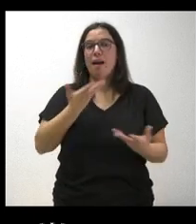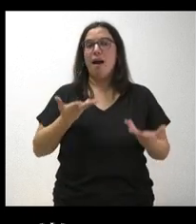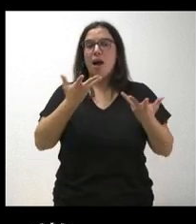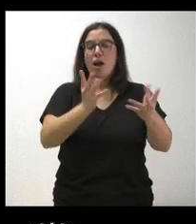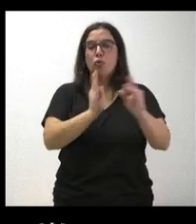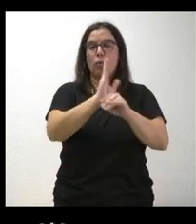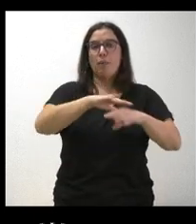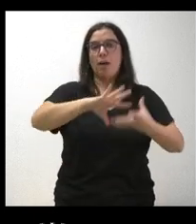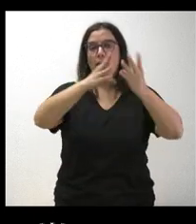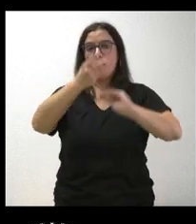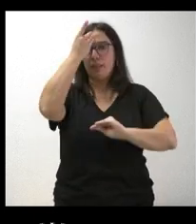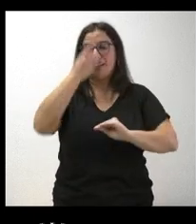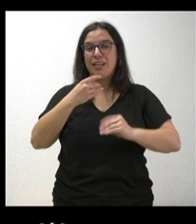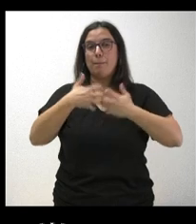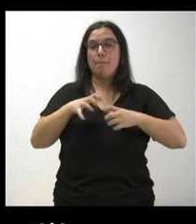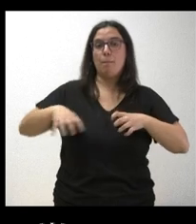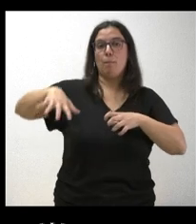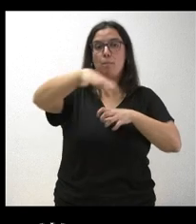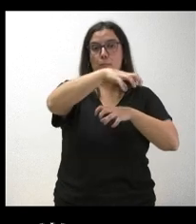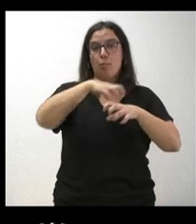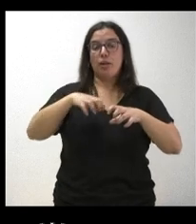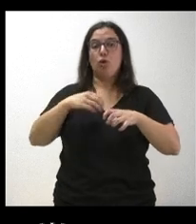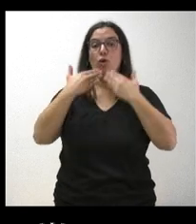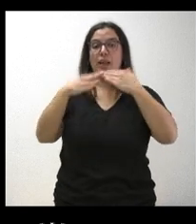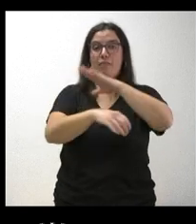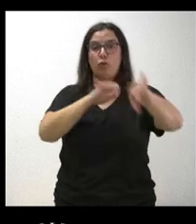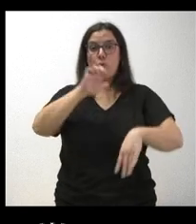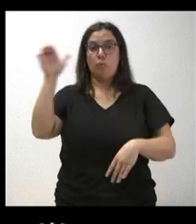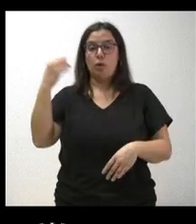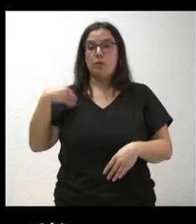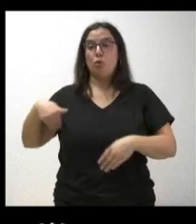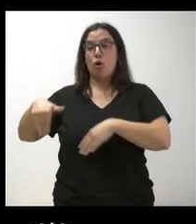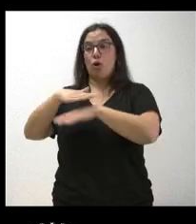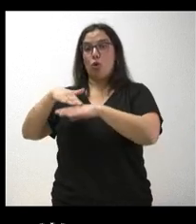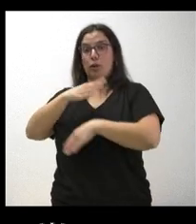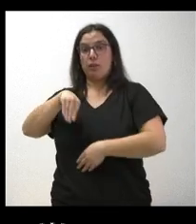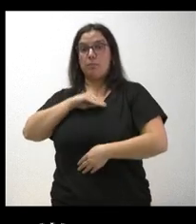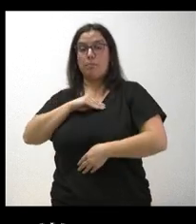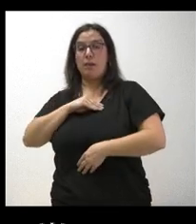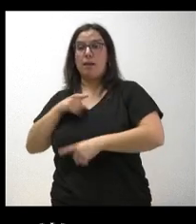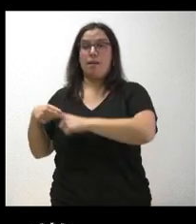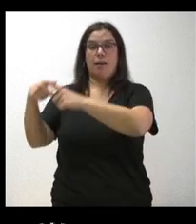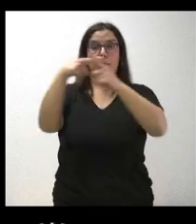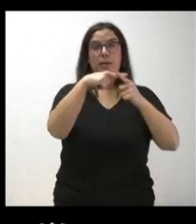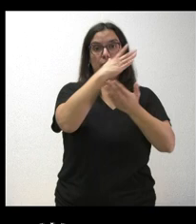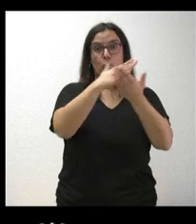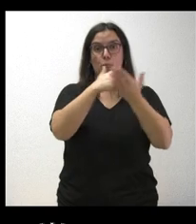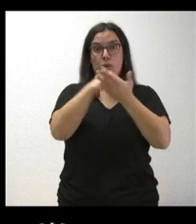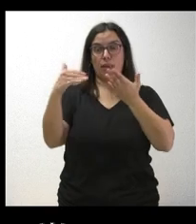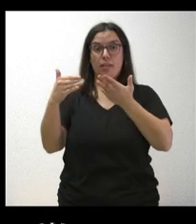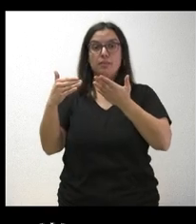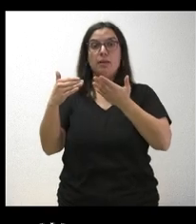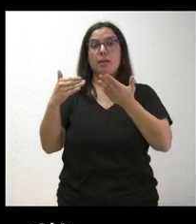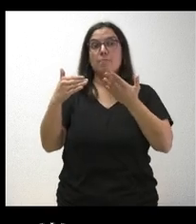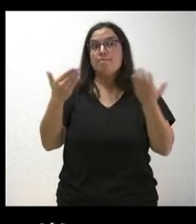digitalización de polígonos con fondos europeos que el gobierno trasladó a las comunidades autónomas que